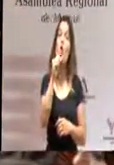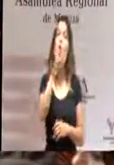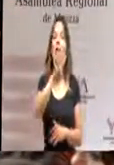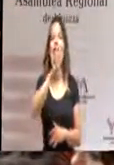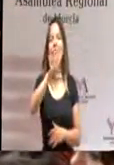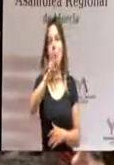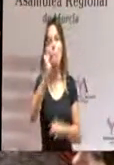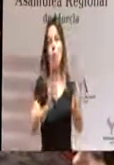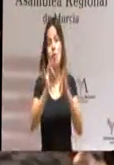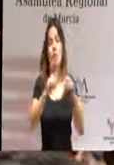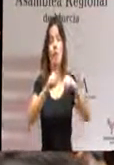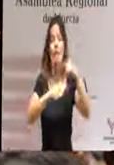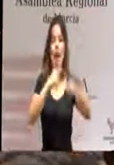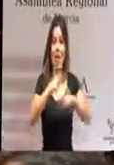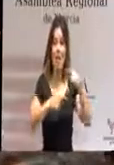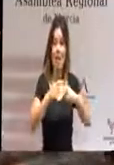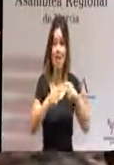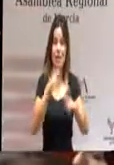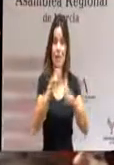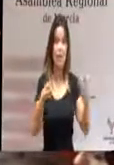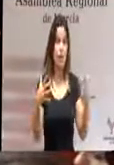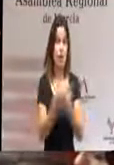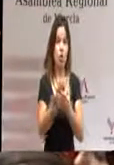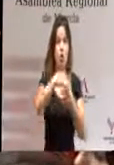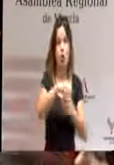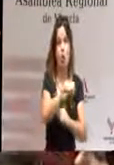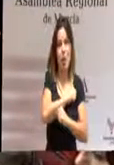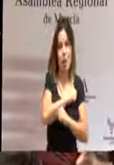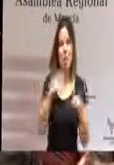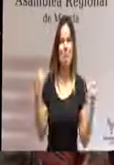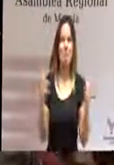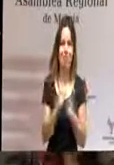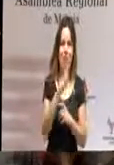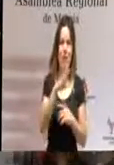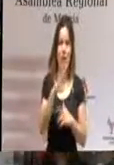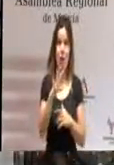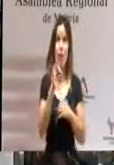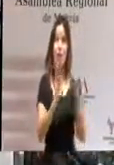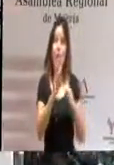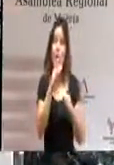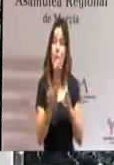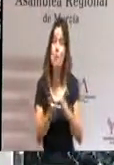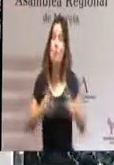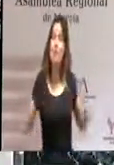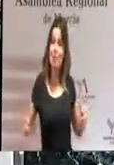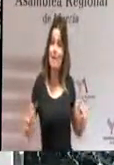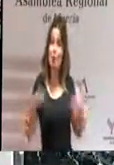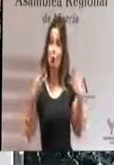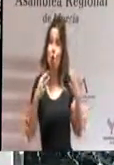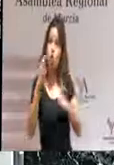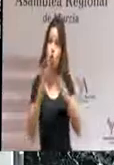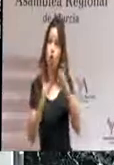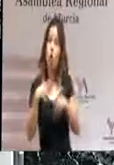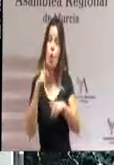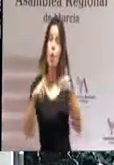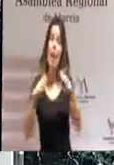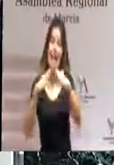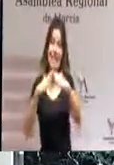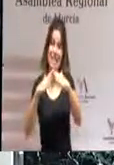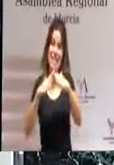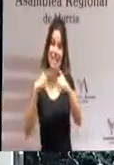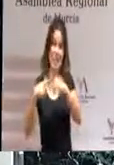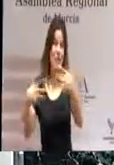30,45% las familias con todos sus miembros en paro. Y por contra, han aumentado un 8% los hogares en los que